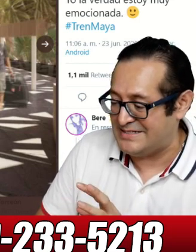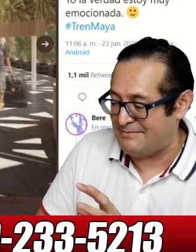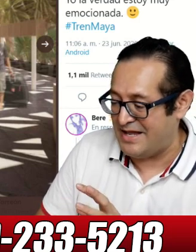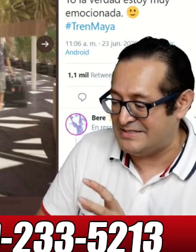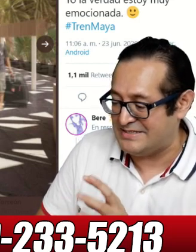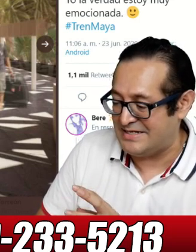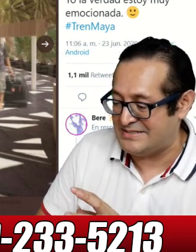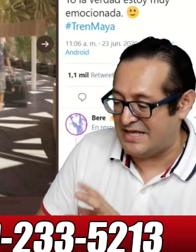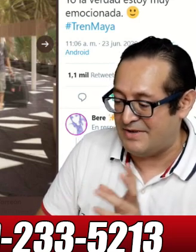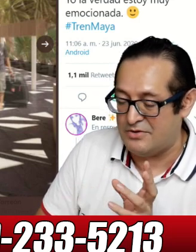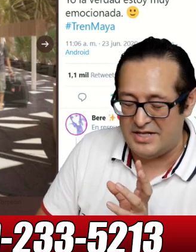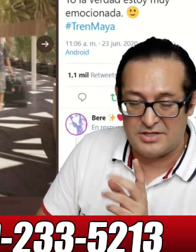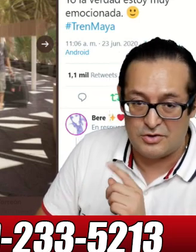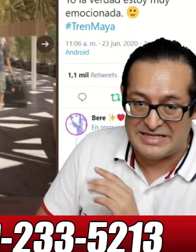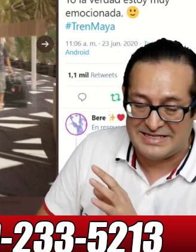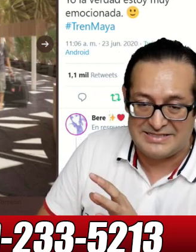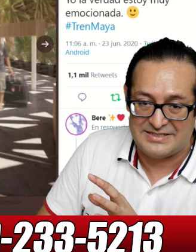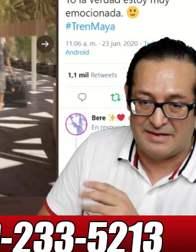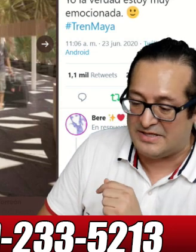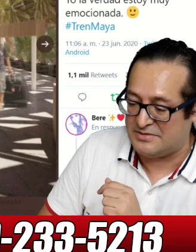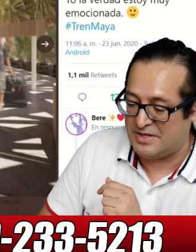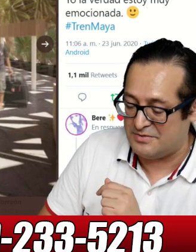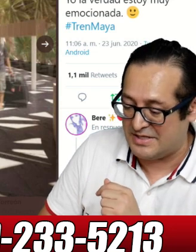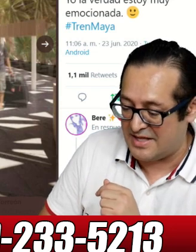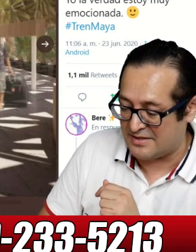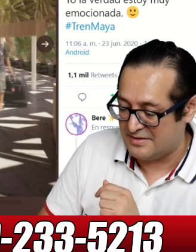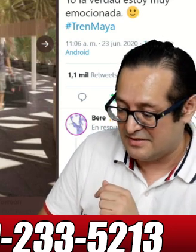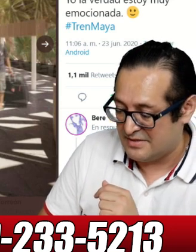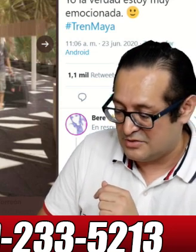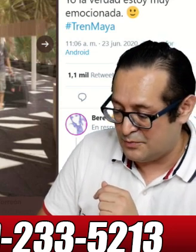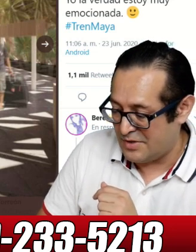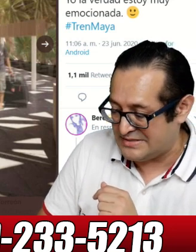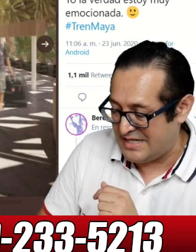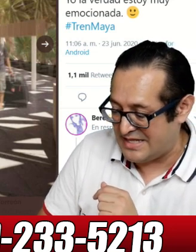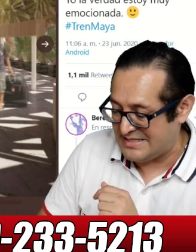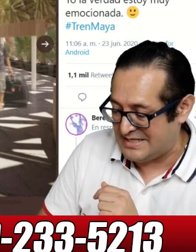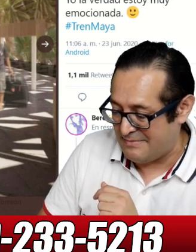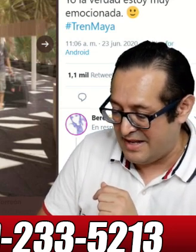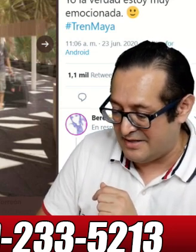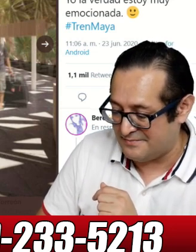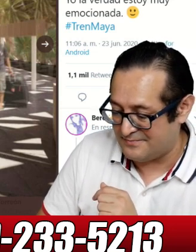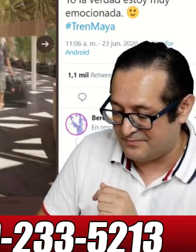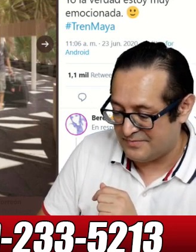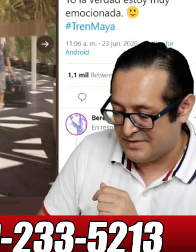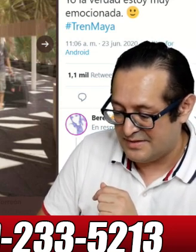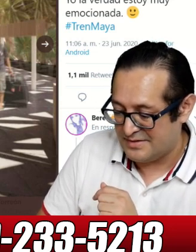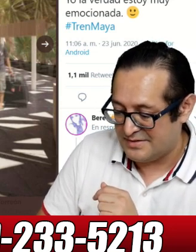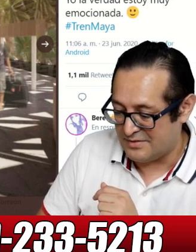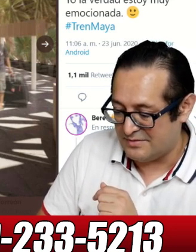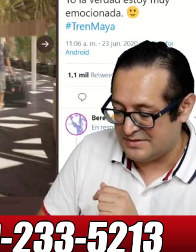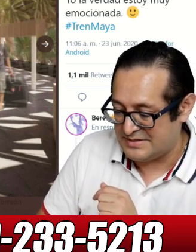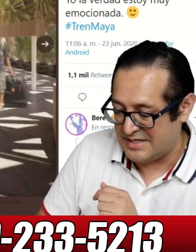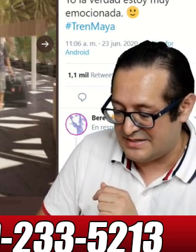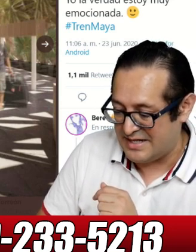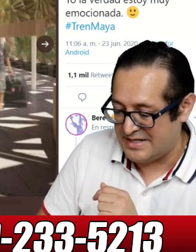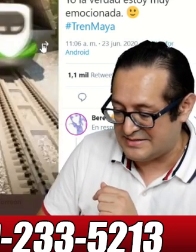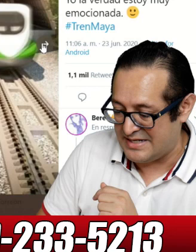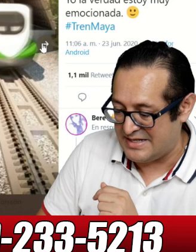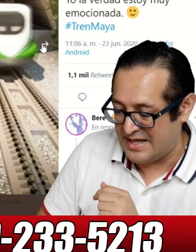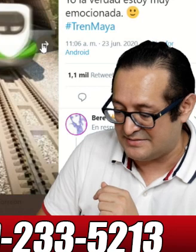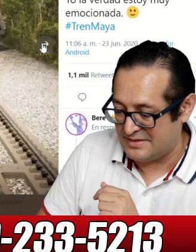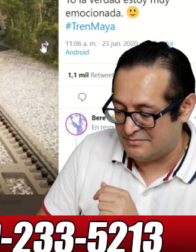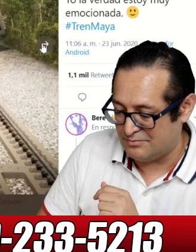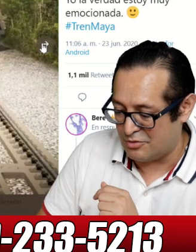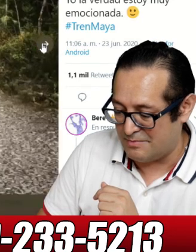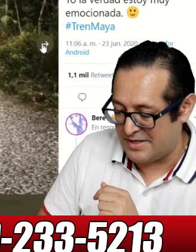de Izamal, Chichen Itza y Valladolid, todas estas en la península de Yucatán. Supongo que esta es la de Izamal, ¿no? Esta es la entrada y la